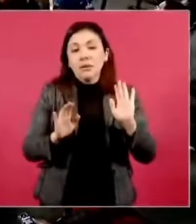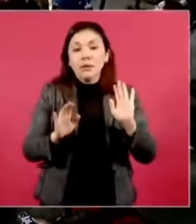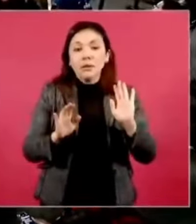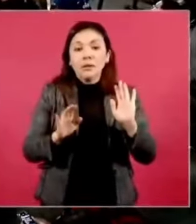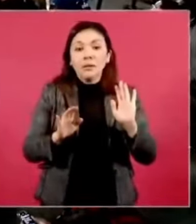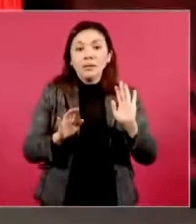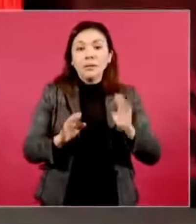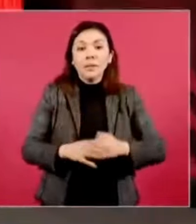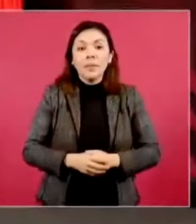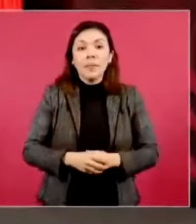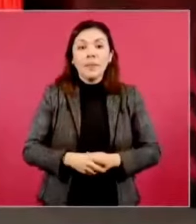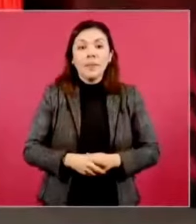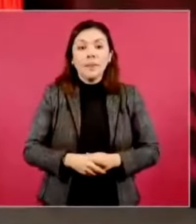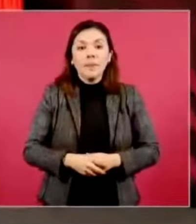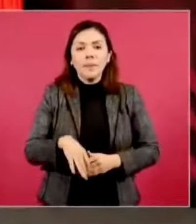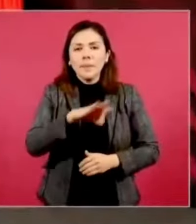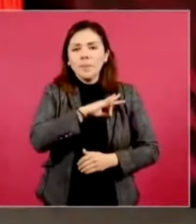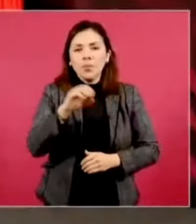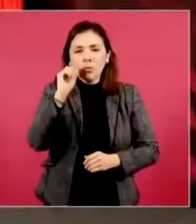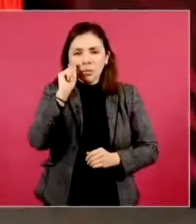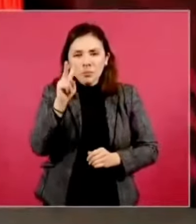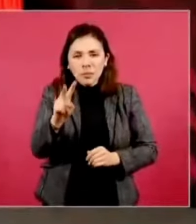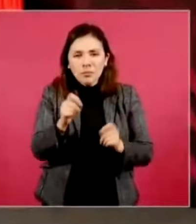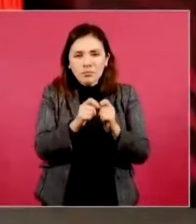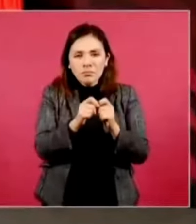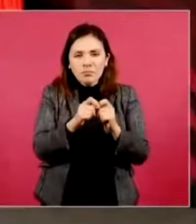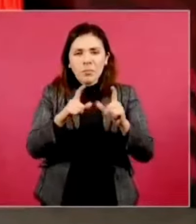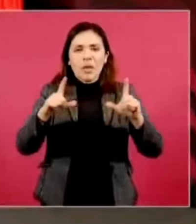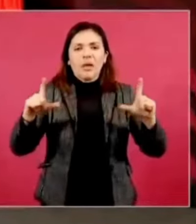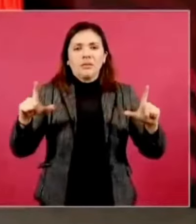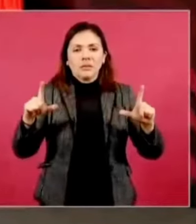a ver si se abre un poco la cámara.